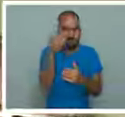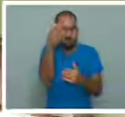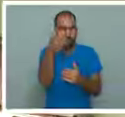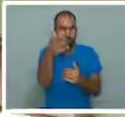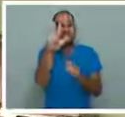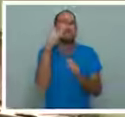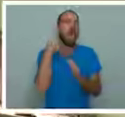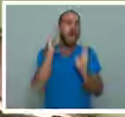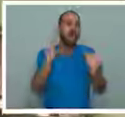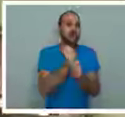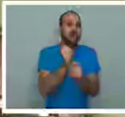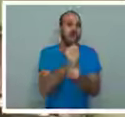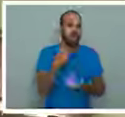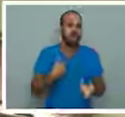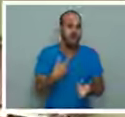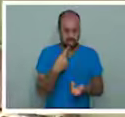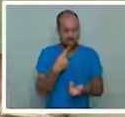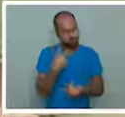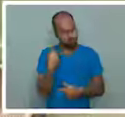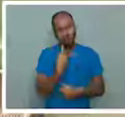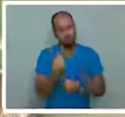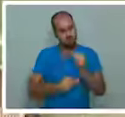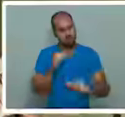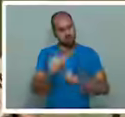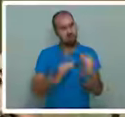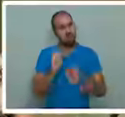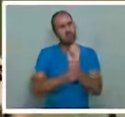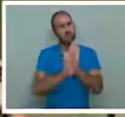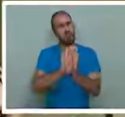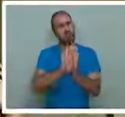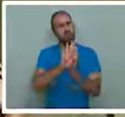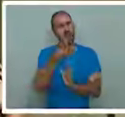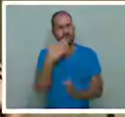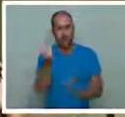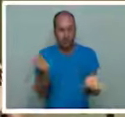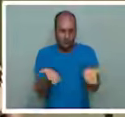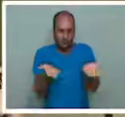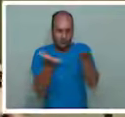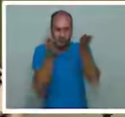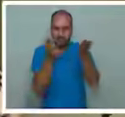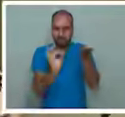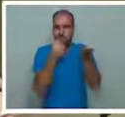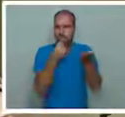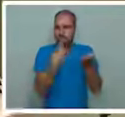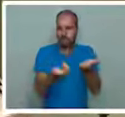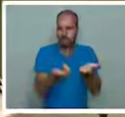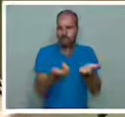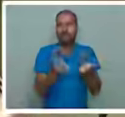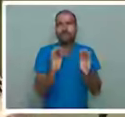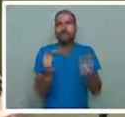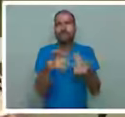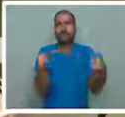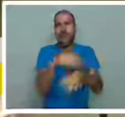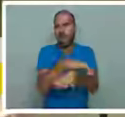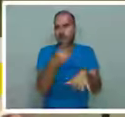podemos poner un poquito más esfuerzo para que sacan más cantidad de animales de alto valor genético así propiciamos